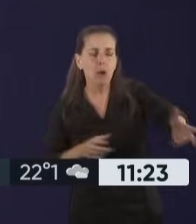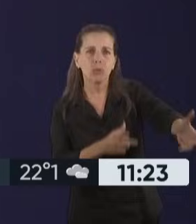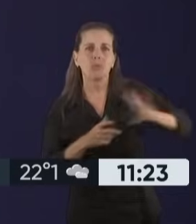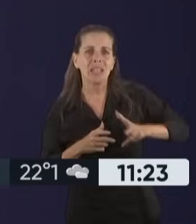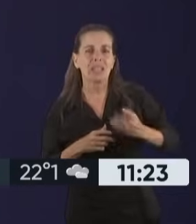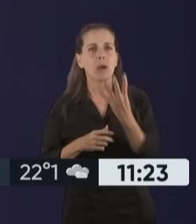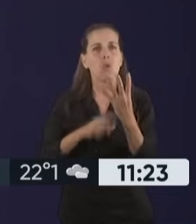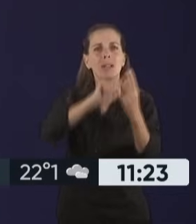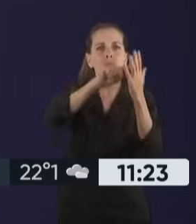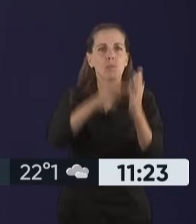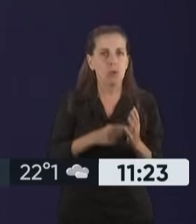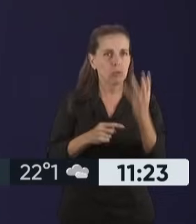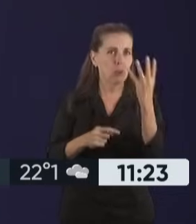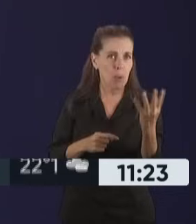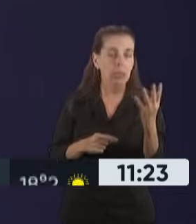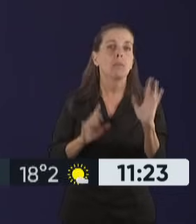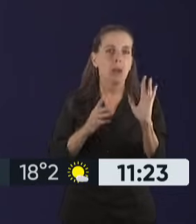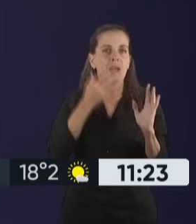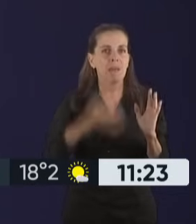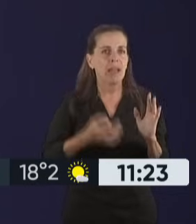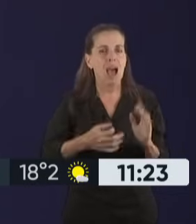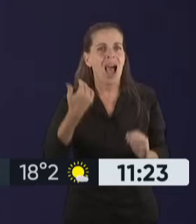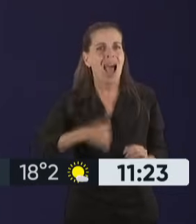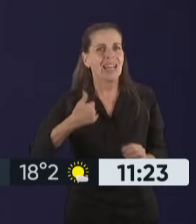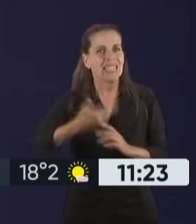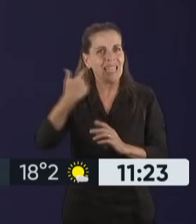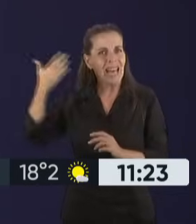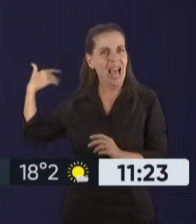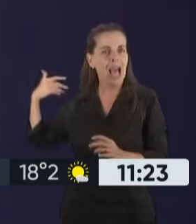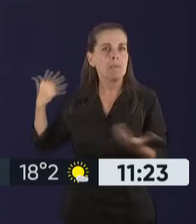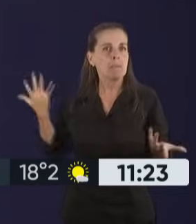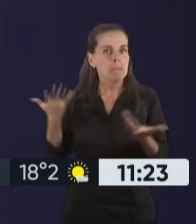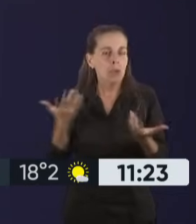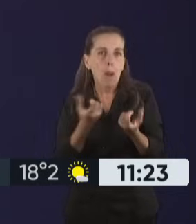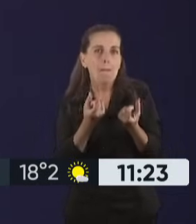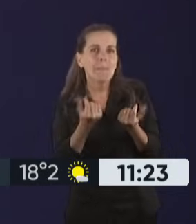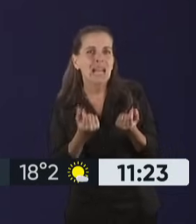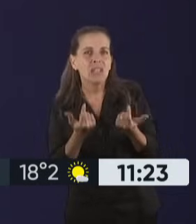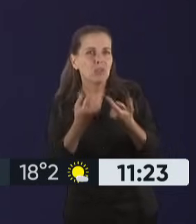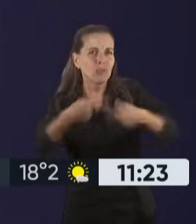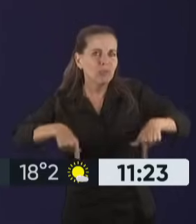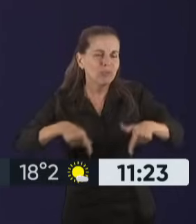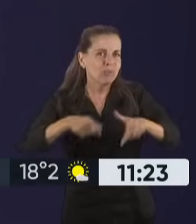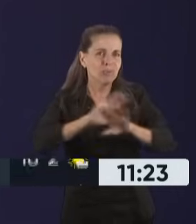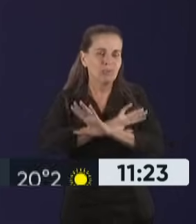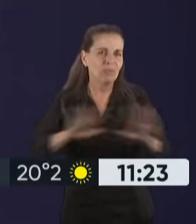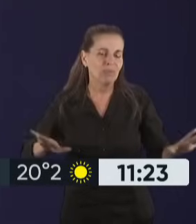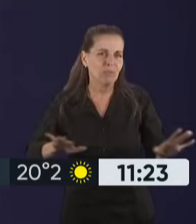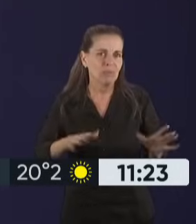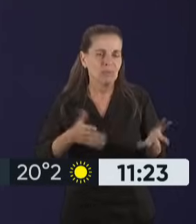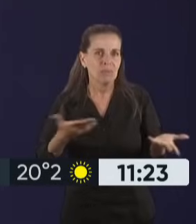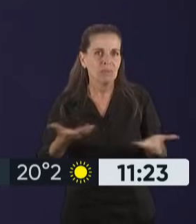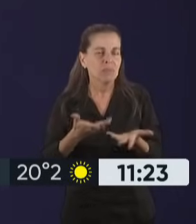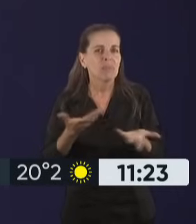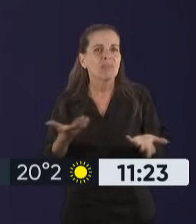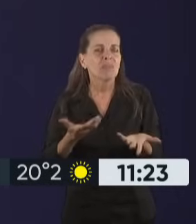algunos puntos, pero la verdad es que la Argentina era, en términos de precios relativos, un absoluto delirio.